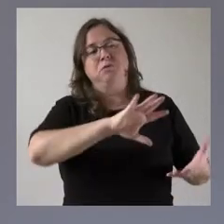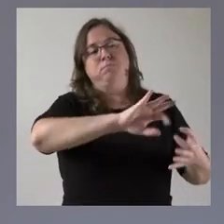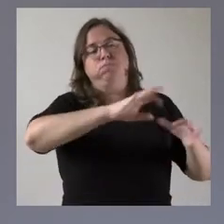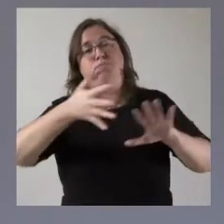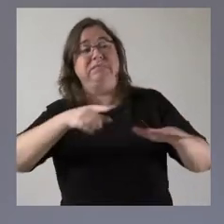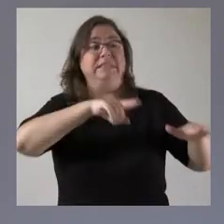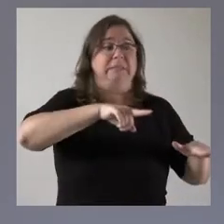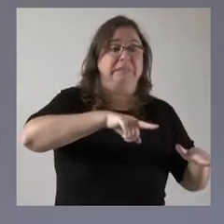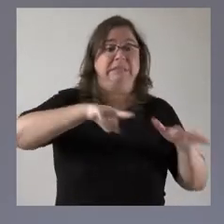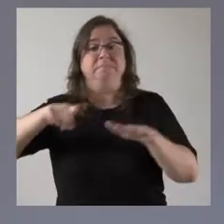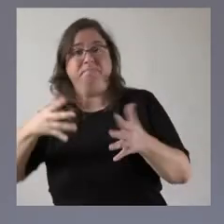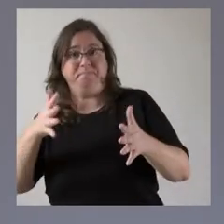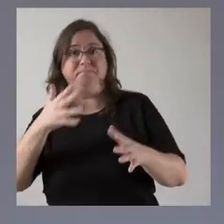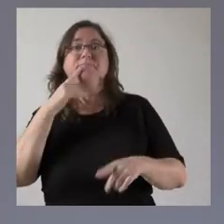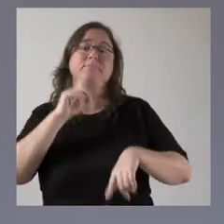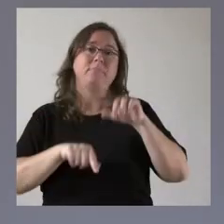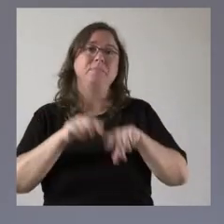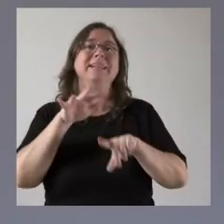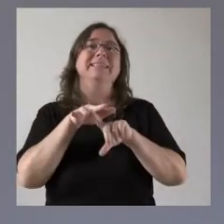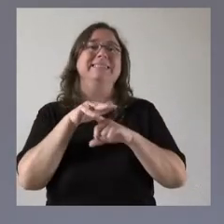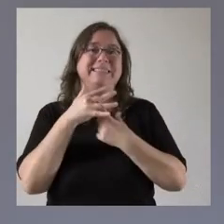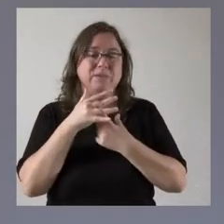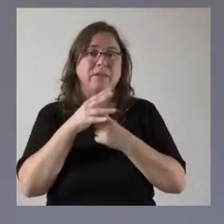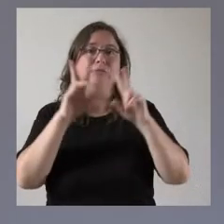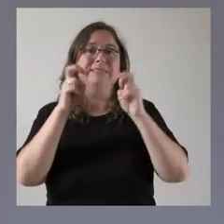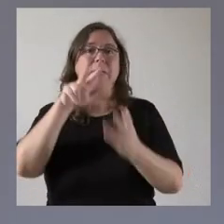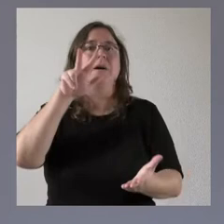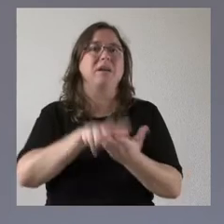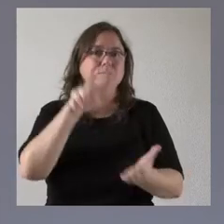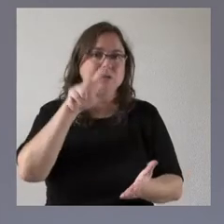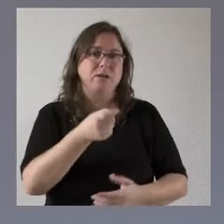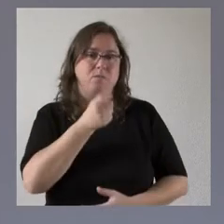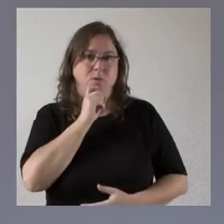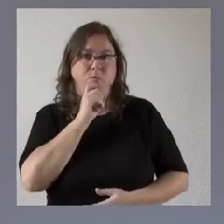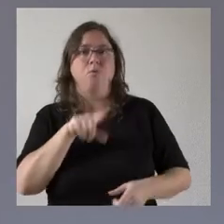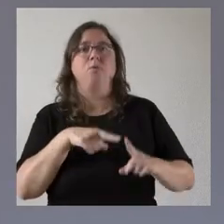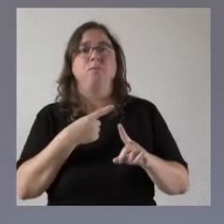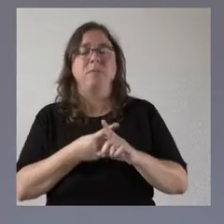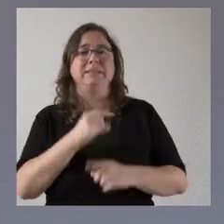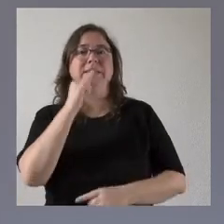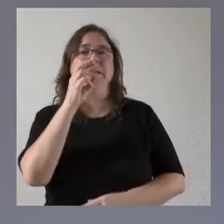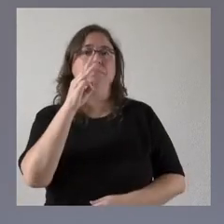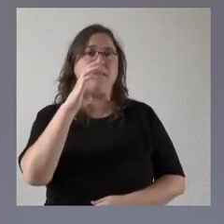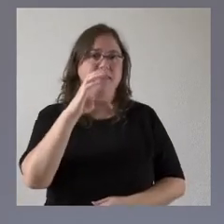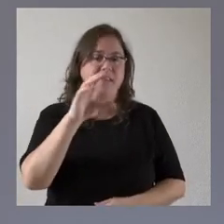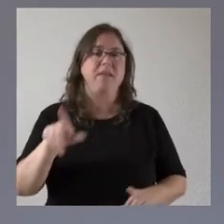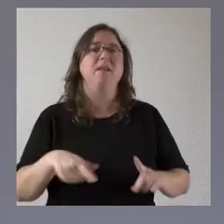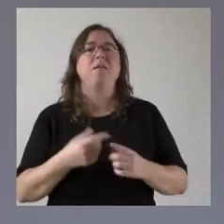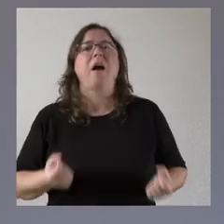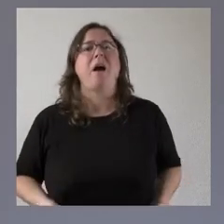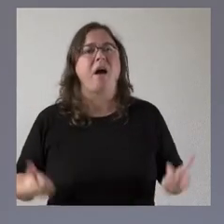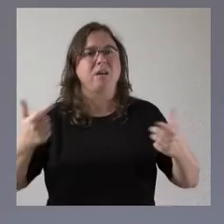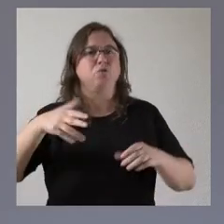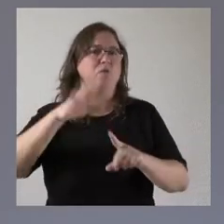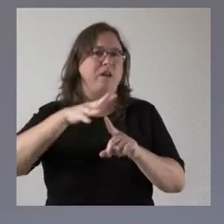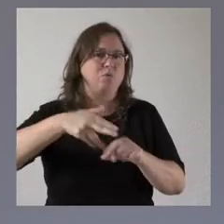de estos números y la situación del tema hipotecario el tema del ipc el tema de los gastos energéticos que